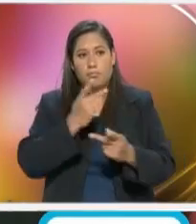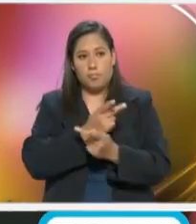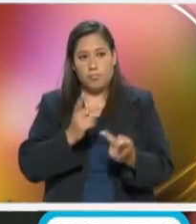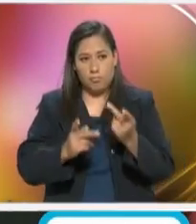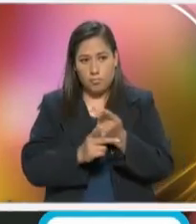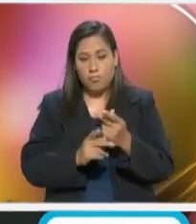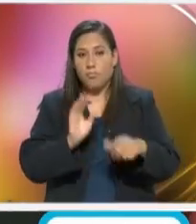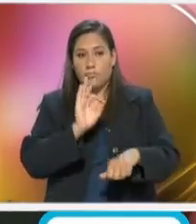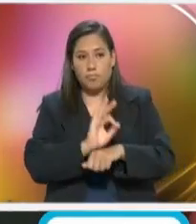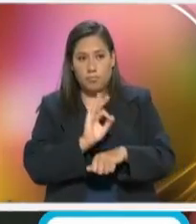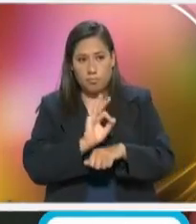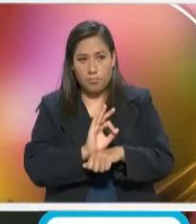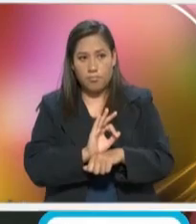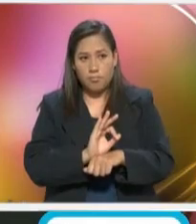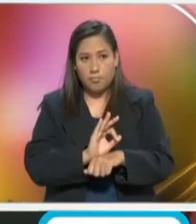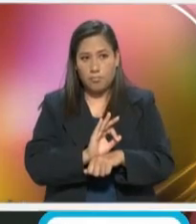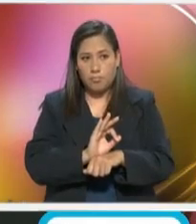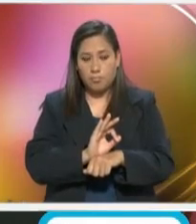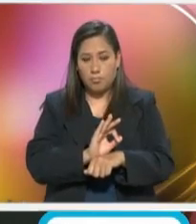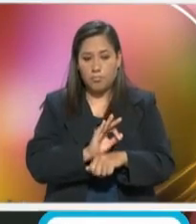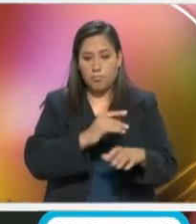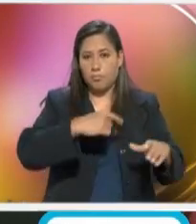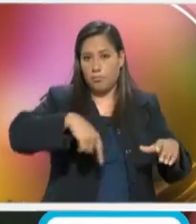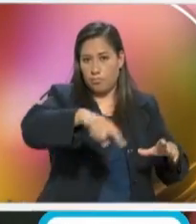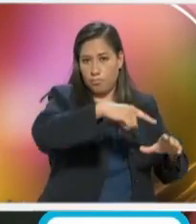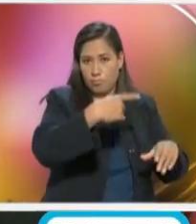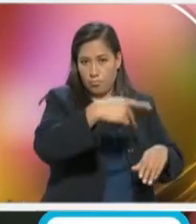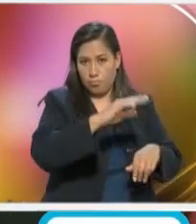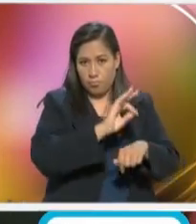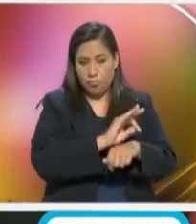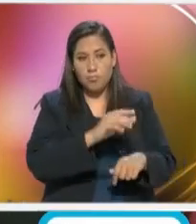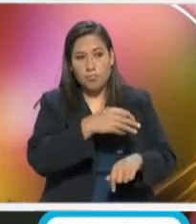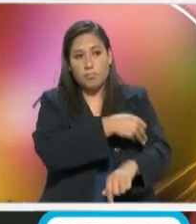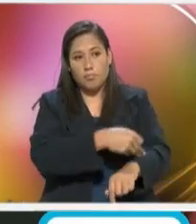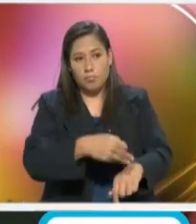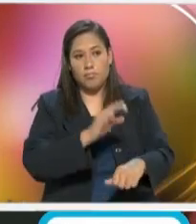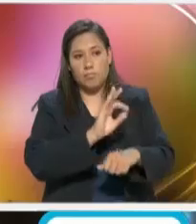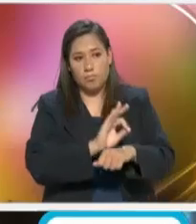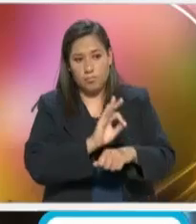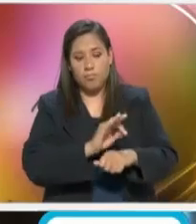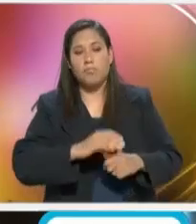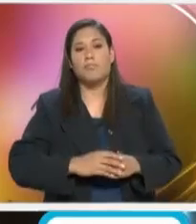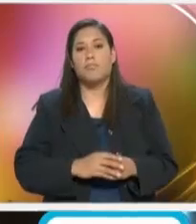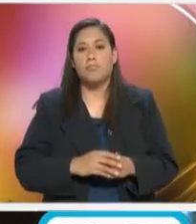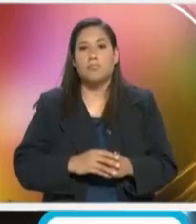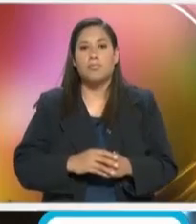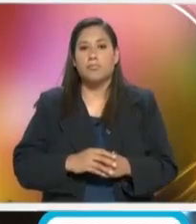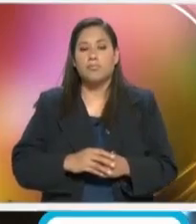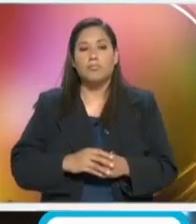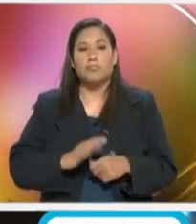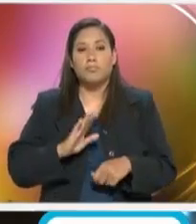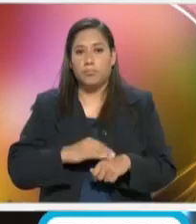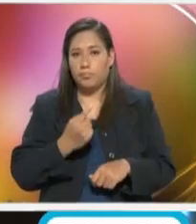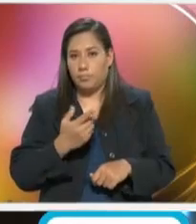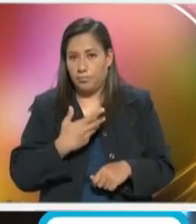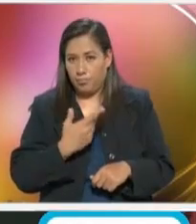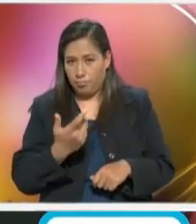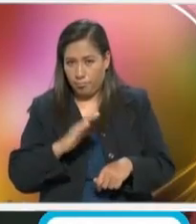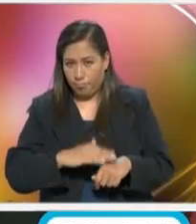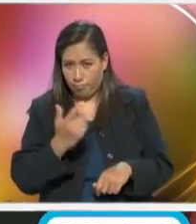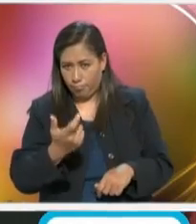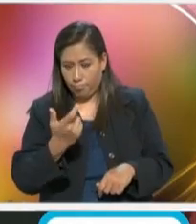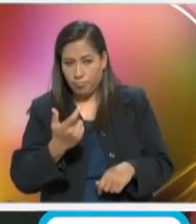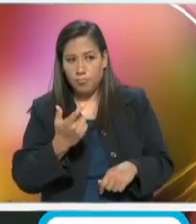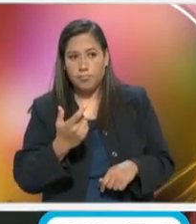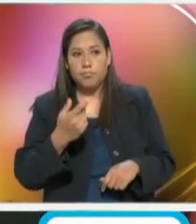un beneficio global, digamos, porque vamos a incluir a sus familias en este beneficio, porque vamos a tener más recursos en cada una de